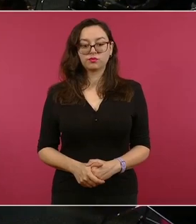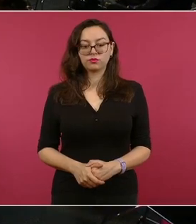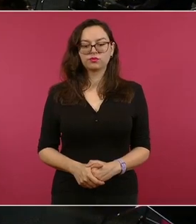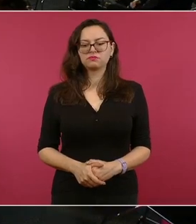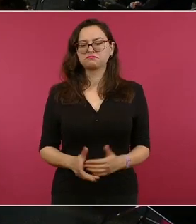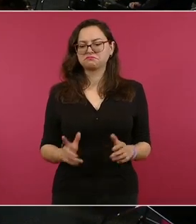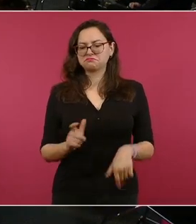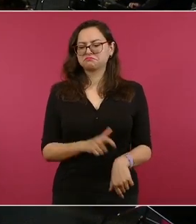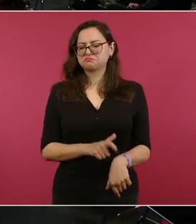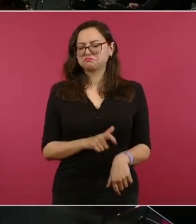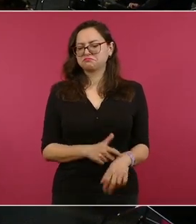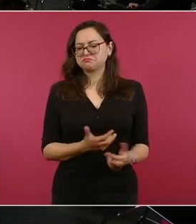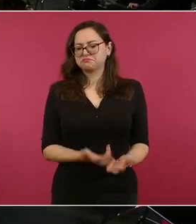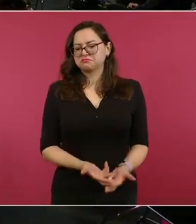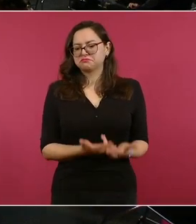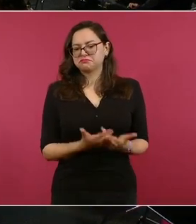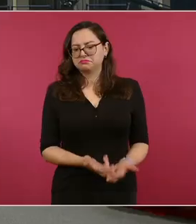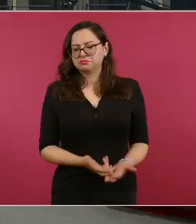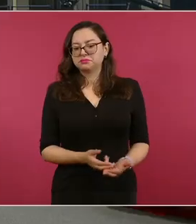Tenemos tiempo.